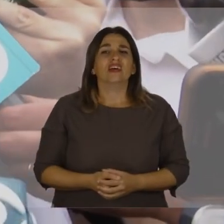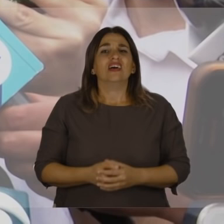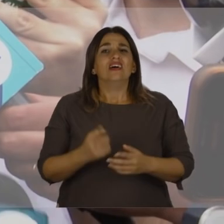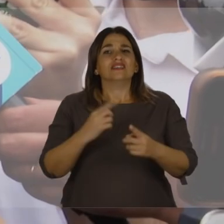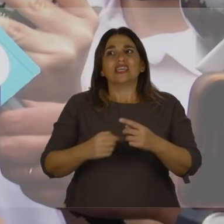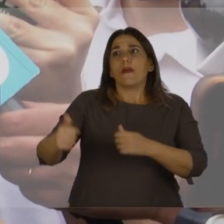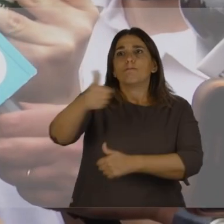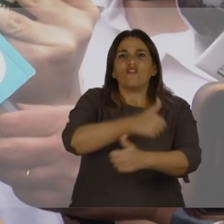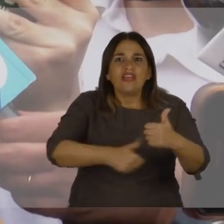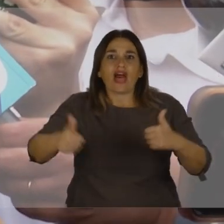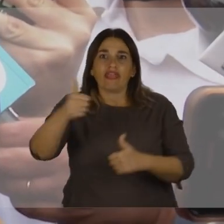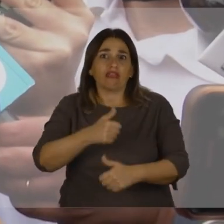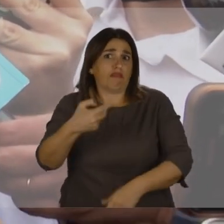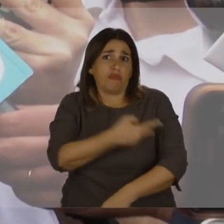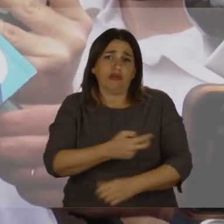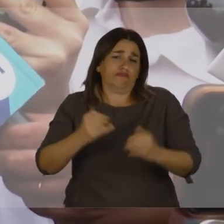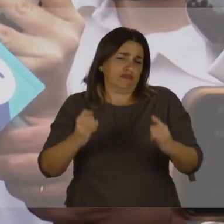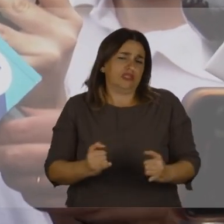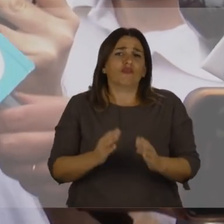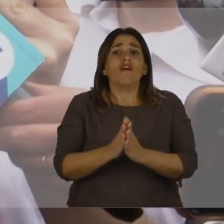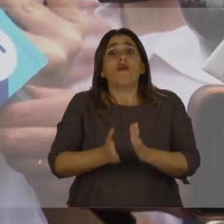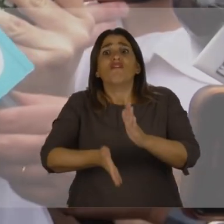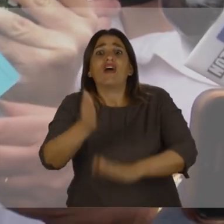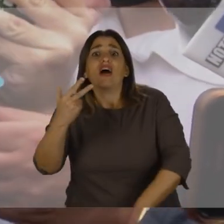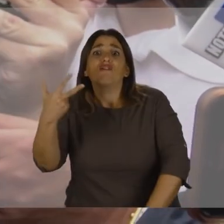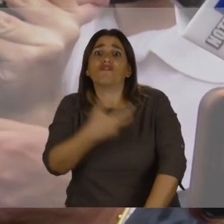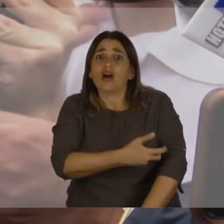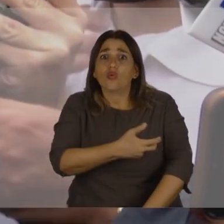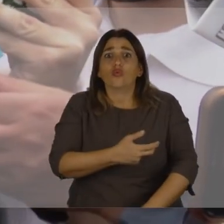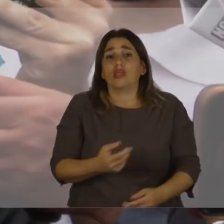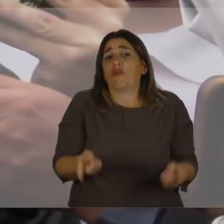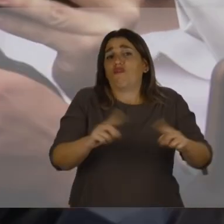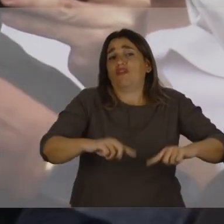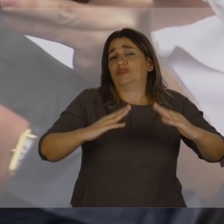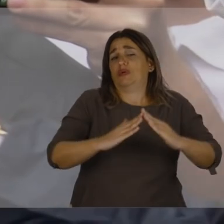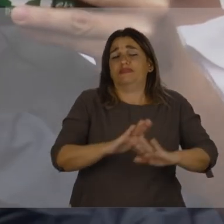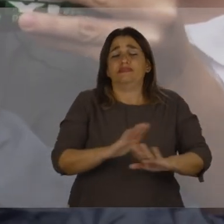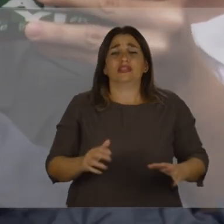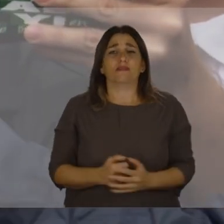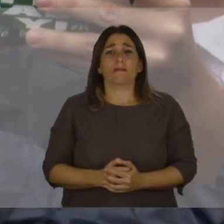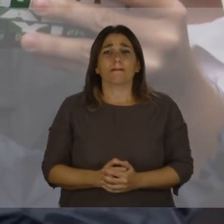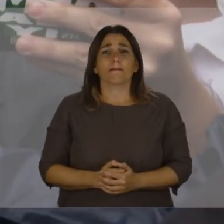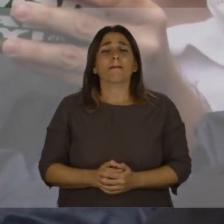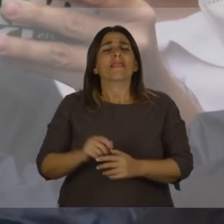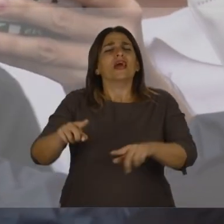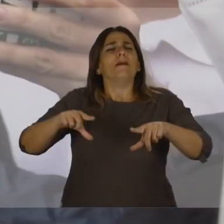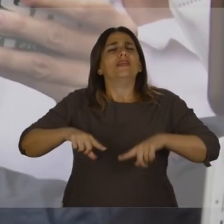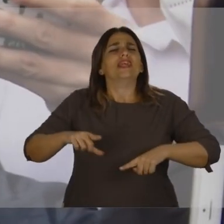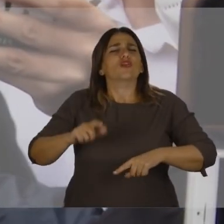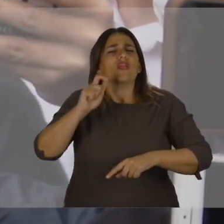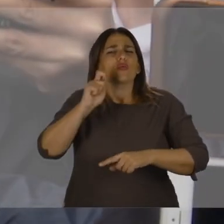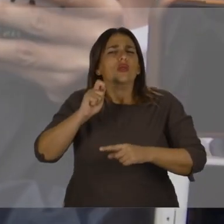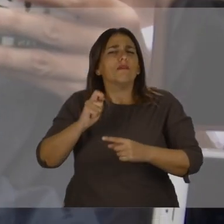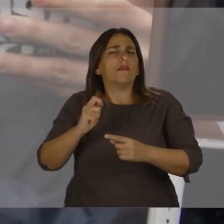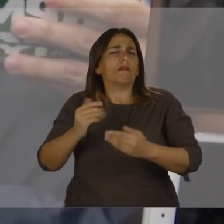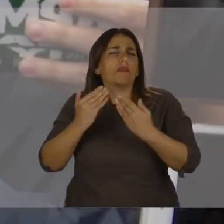ver, si la movilidad es para vacunarse, es ir, vacunarse y volver para las casas. ¿Movimiento de turismo, los posibles ingresos justamente de uruguayos y